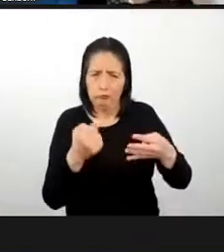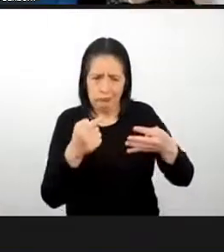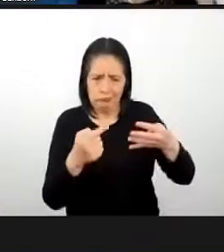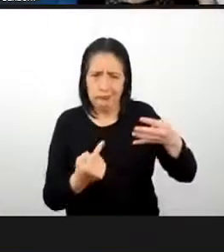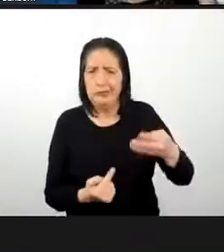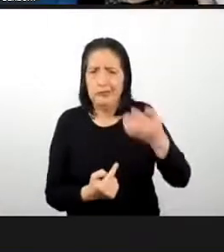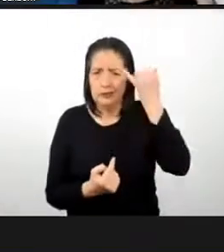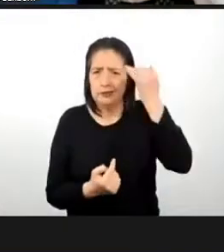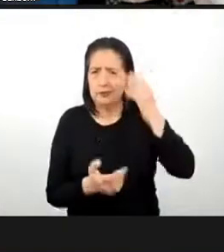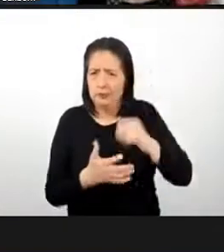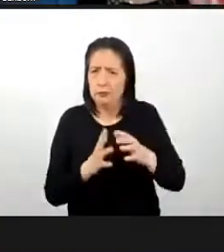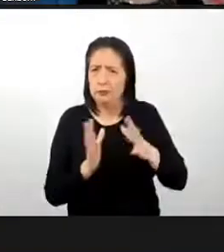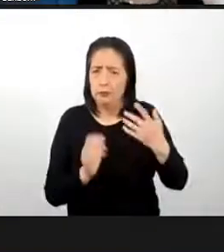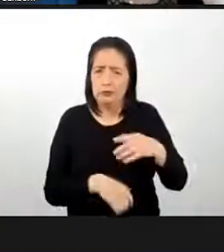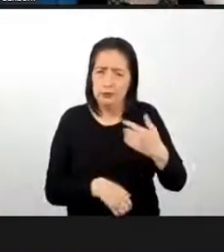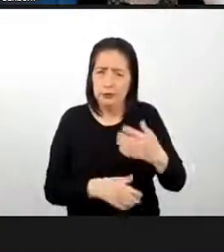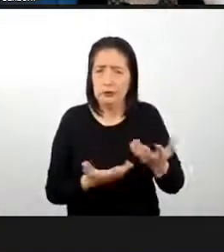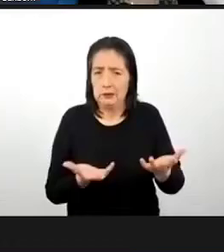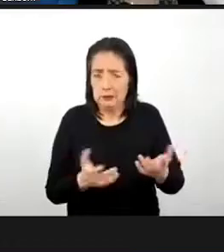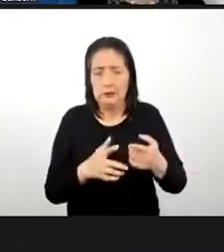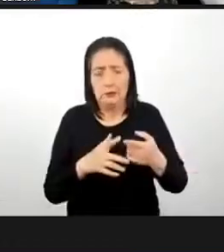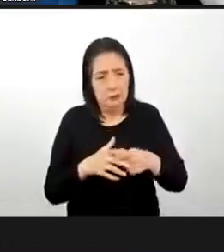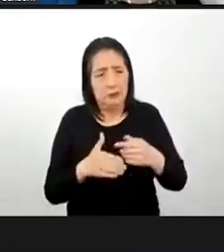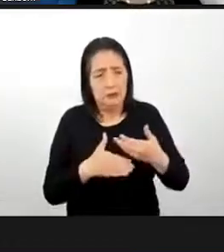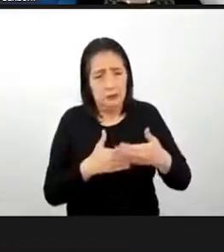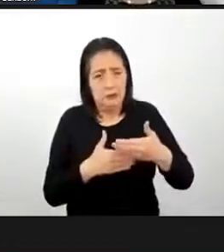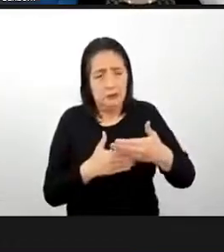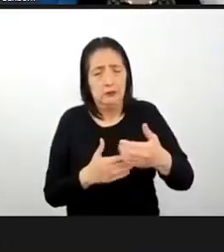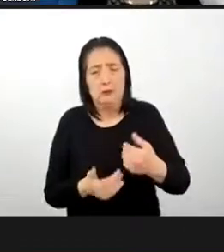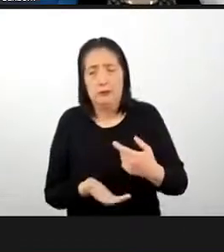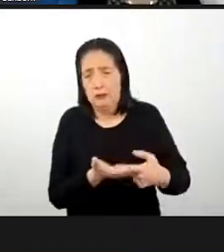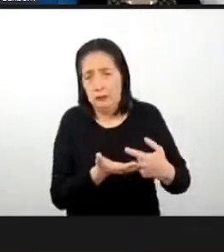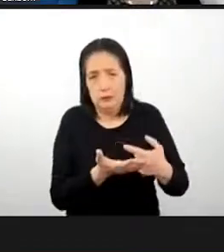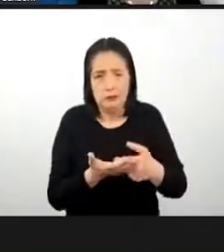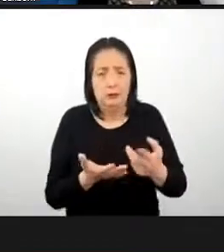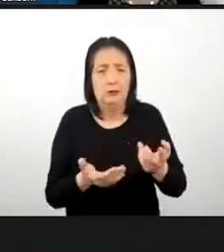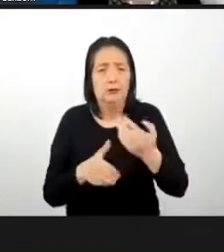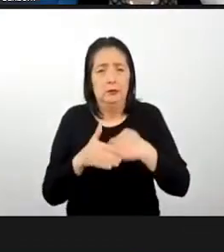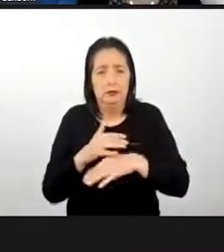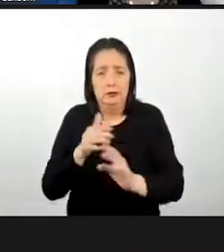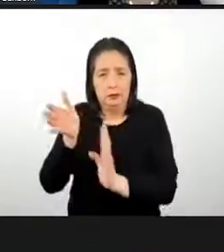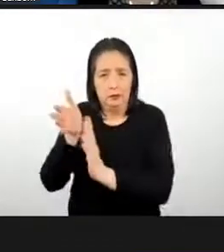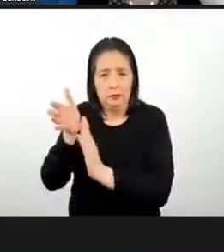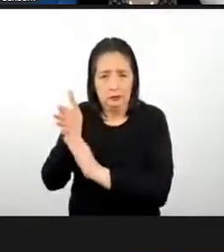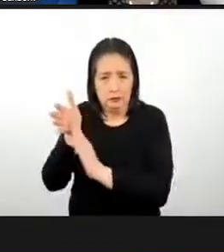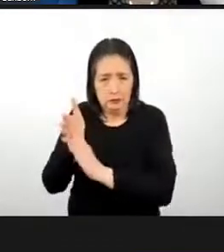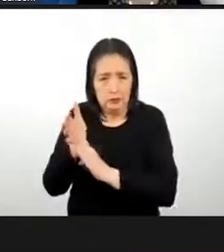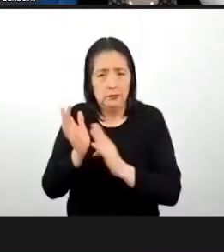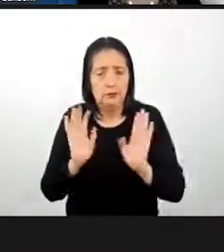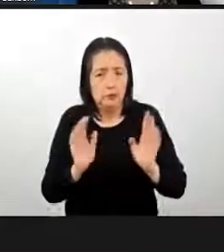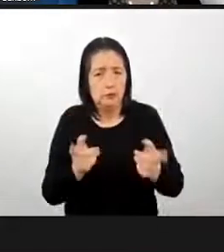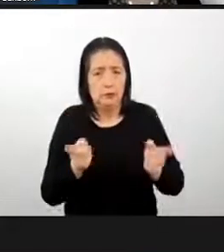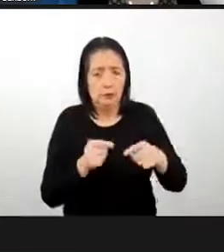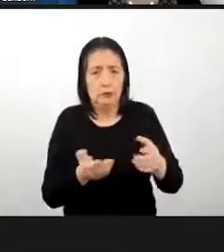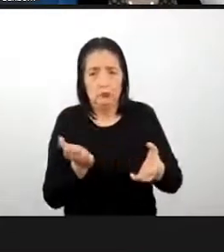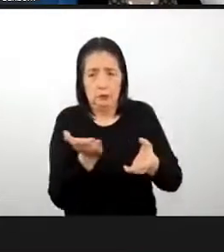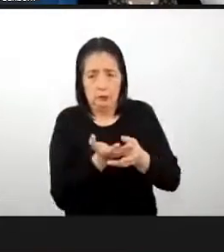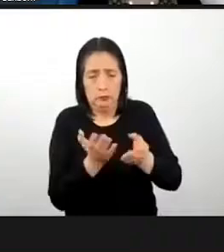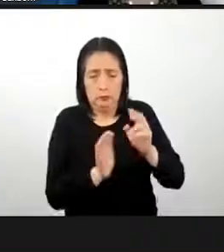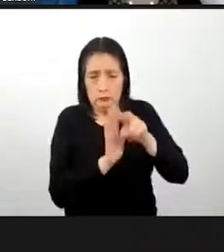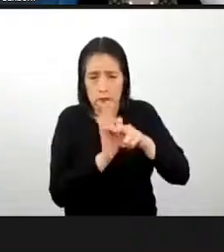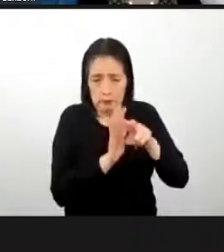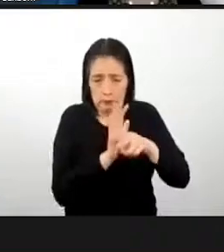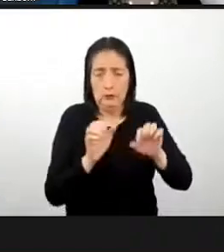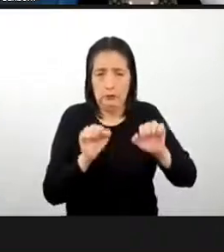ricas, que seguramente darán pie a una discusión más larga al interior de las defensorías, cuando este documento, este video,